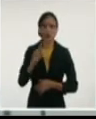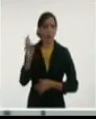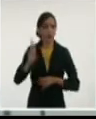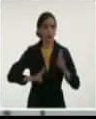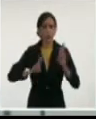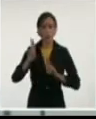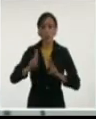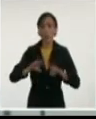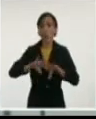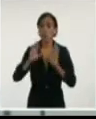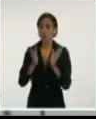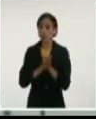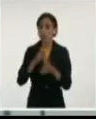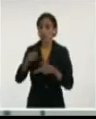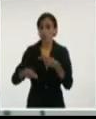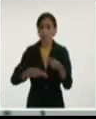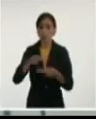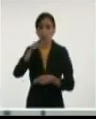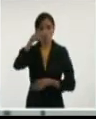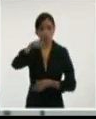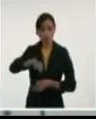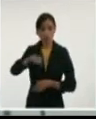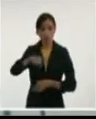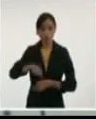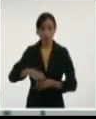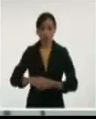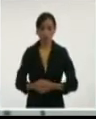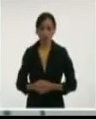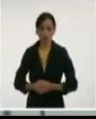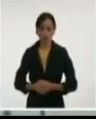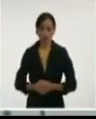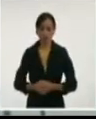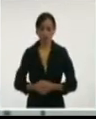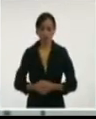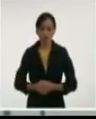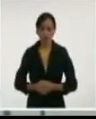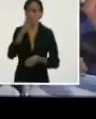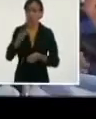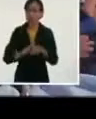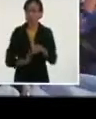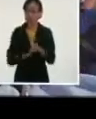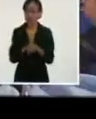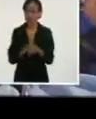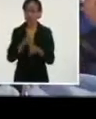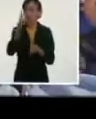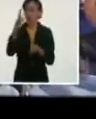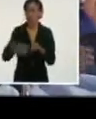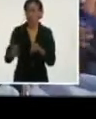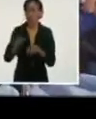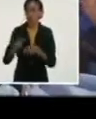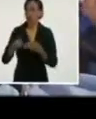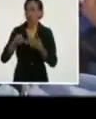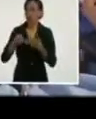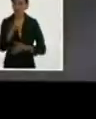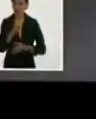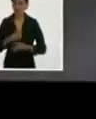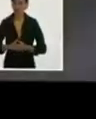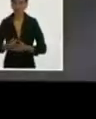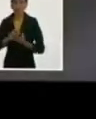denunciamos los actos ocurridos en esta tierra, cuna de cubanas y cubanos dignos.